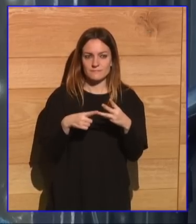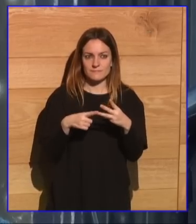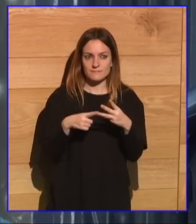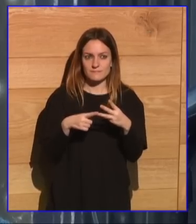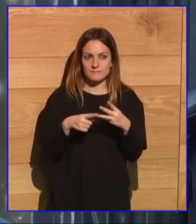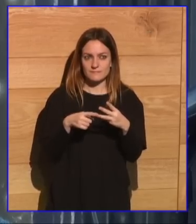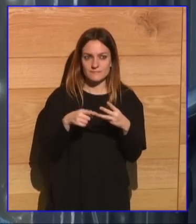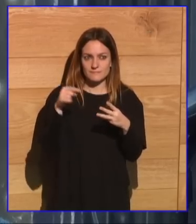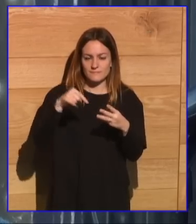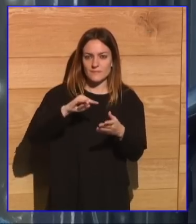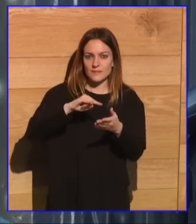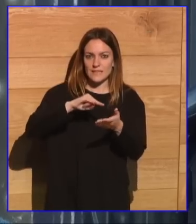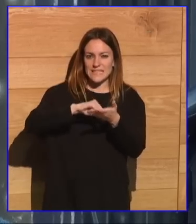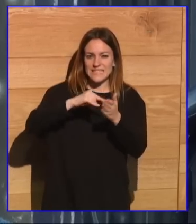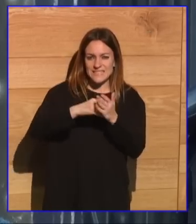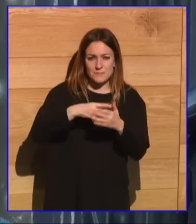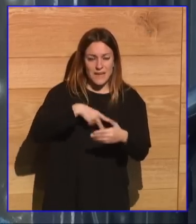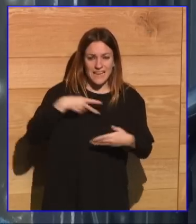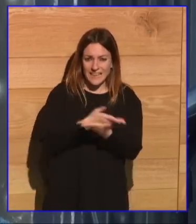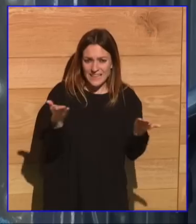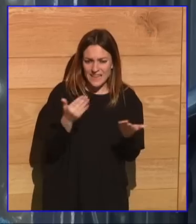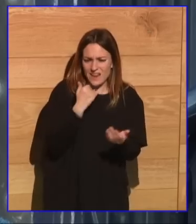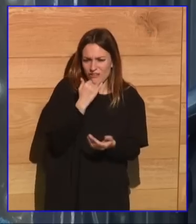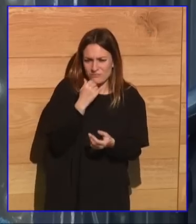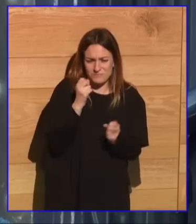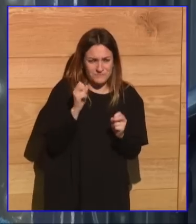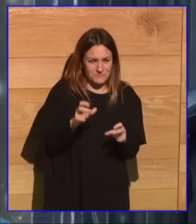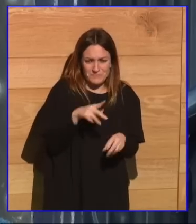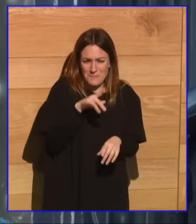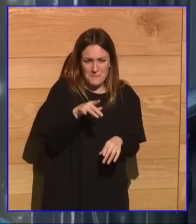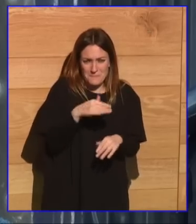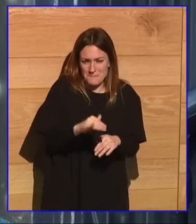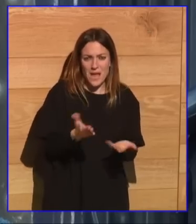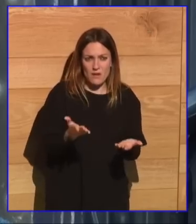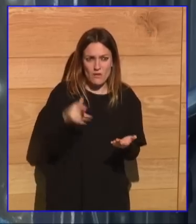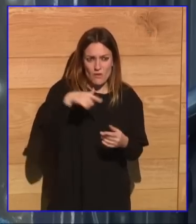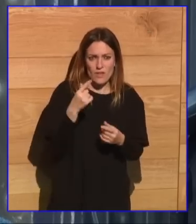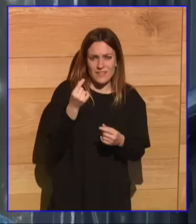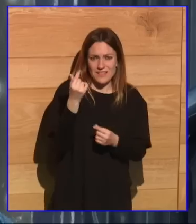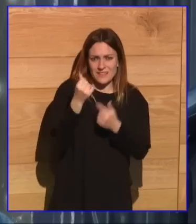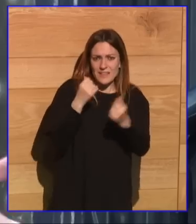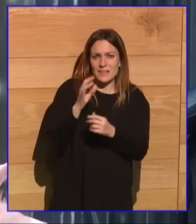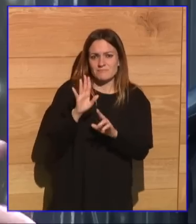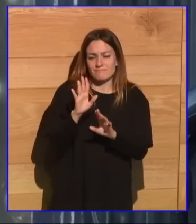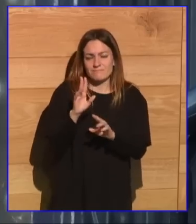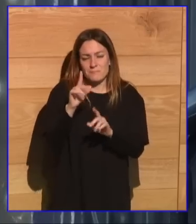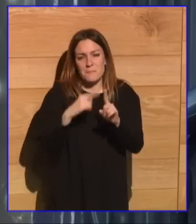del sistema en general. Es decir, qué feo y qué malo es el capitalismo / opresión